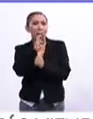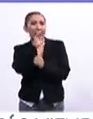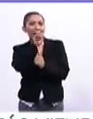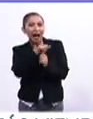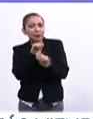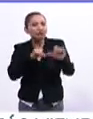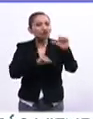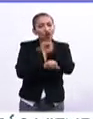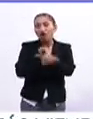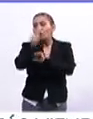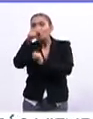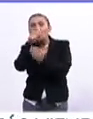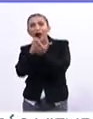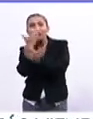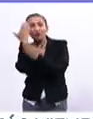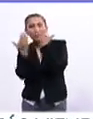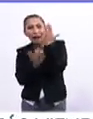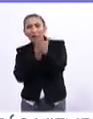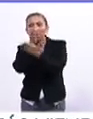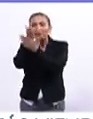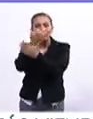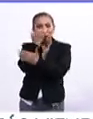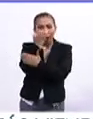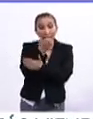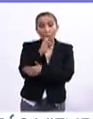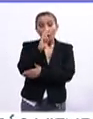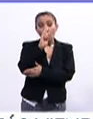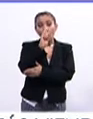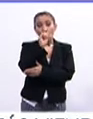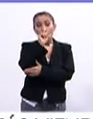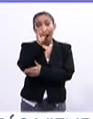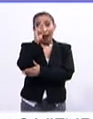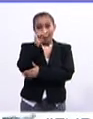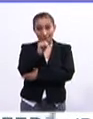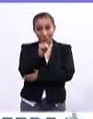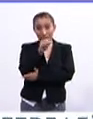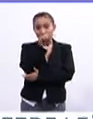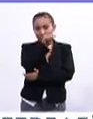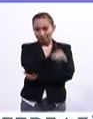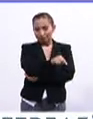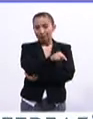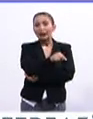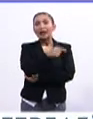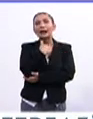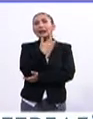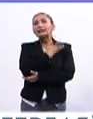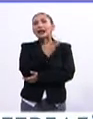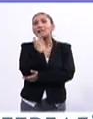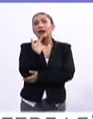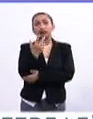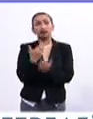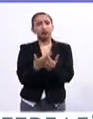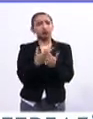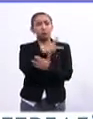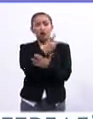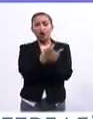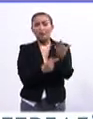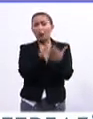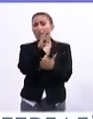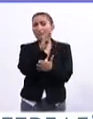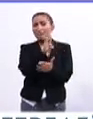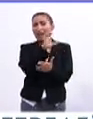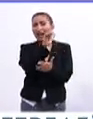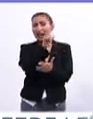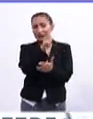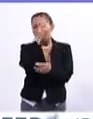becas, de intercambios, de movilidad académica. Y la Universidad Autónoma Metropolitana, la UAM, tiene un robusto programa de becas.